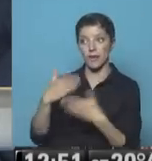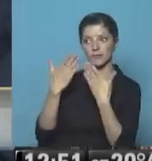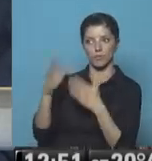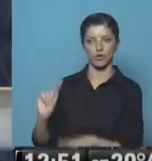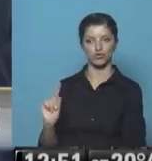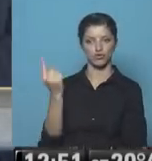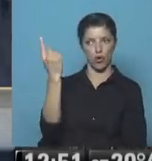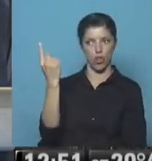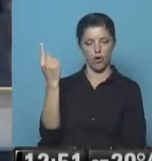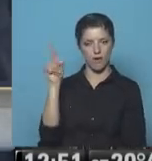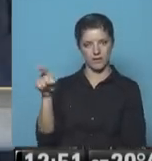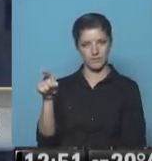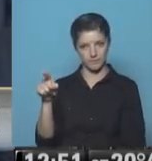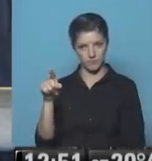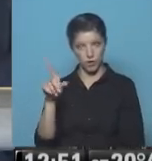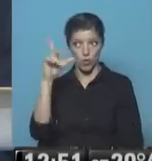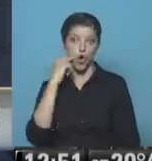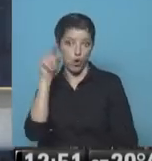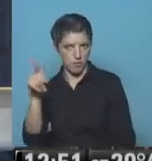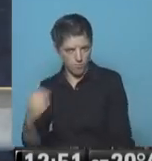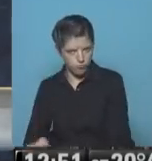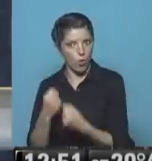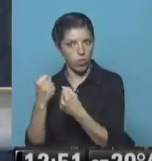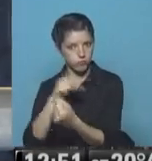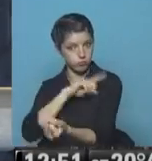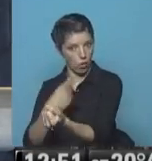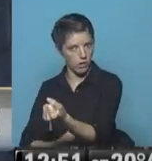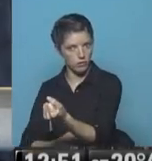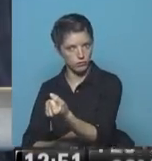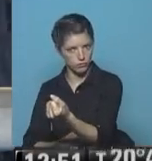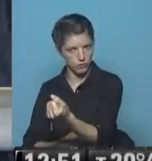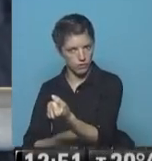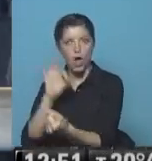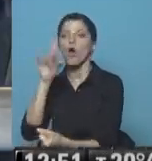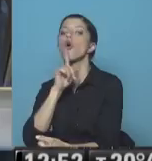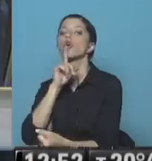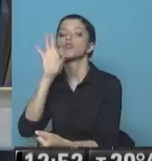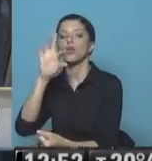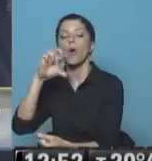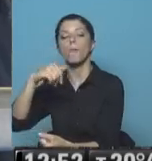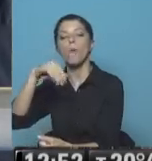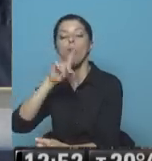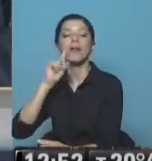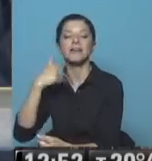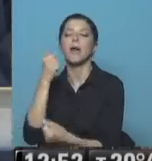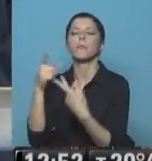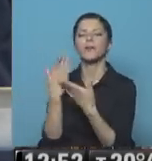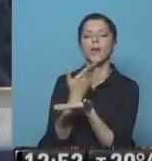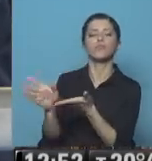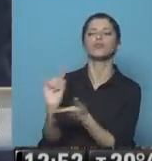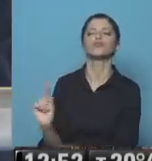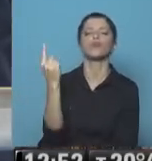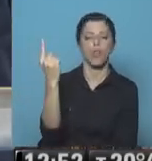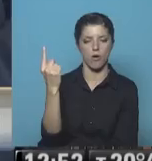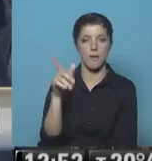tan poderoso y tan del riñón del poder como es Otto Pérez Molina, porque si no se entiende cuál es la razón por